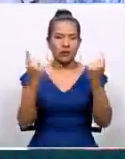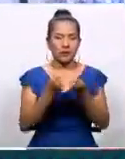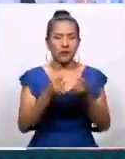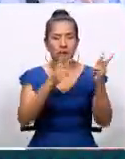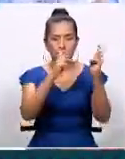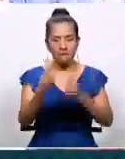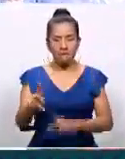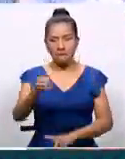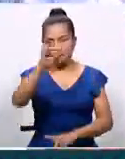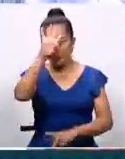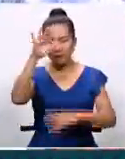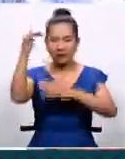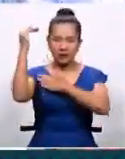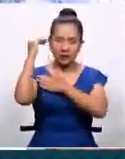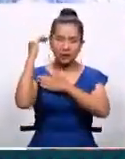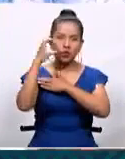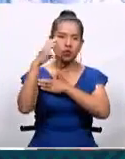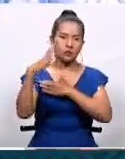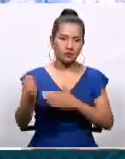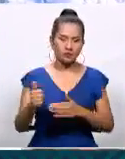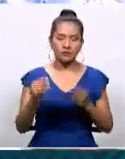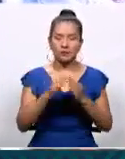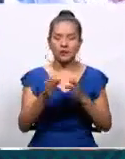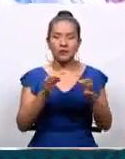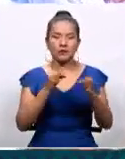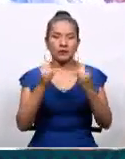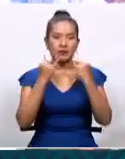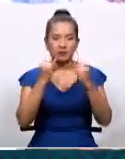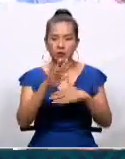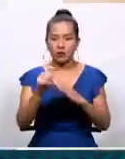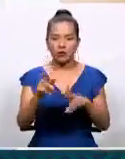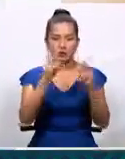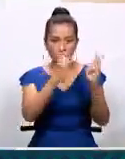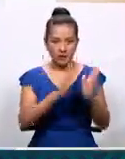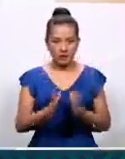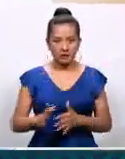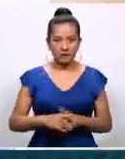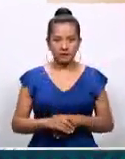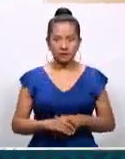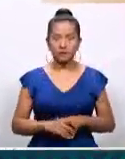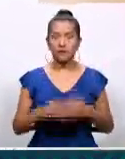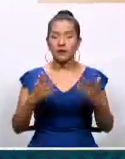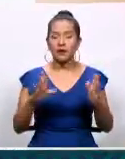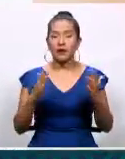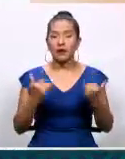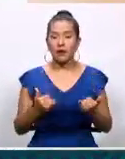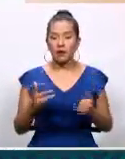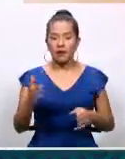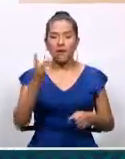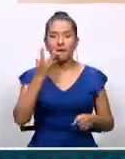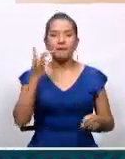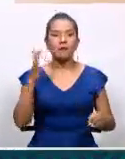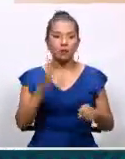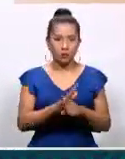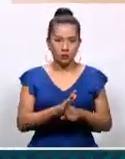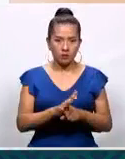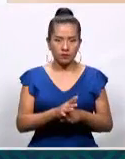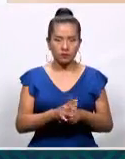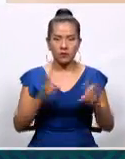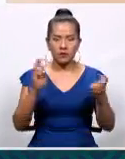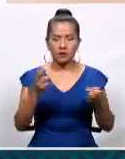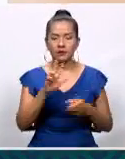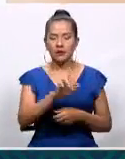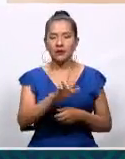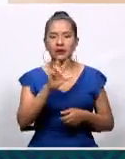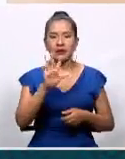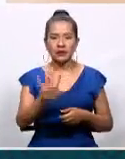Beni, Santa Cruz y Cochabamba, señaló el ministro de Planificación. Que se van a comprometer